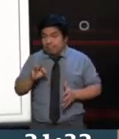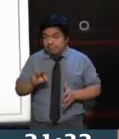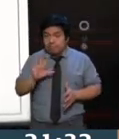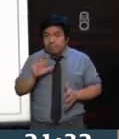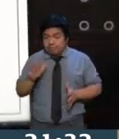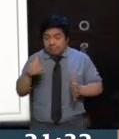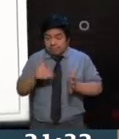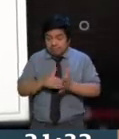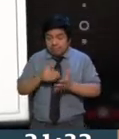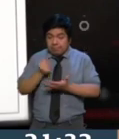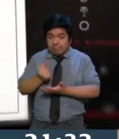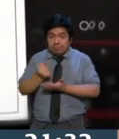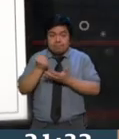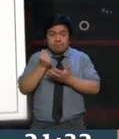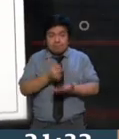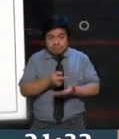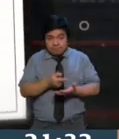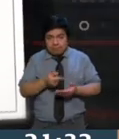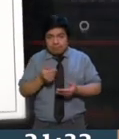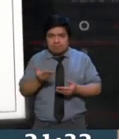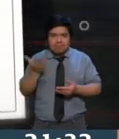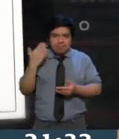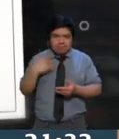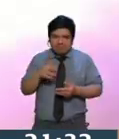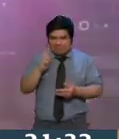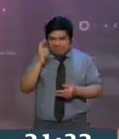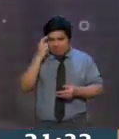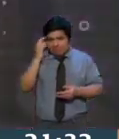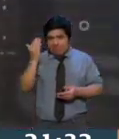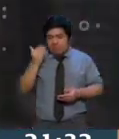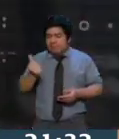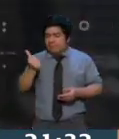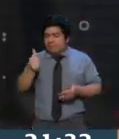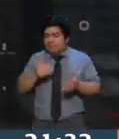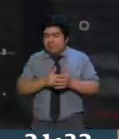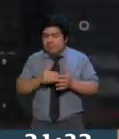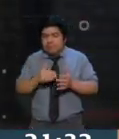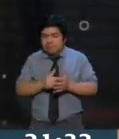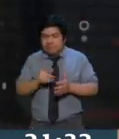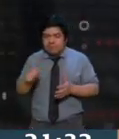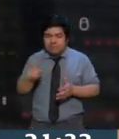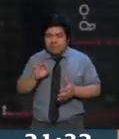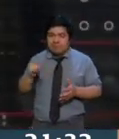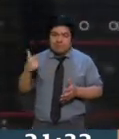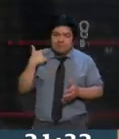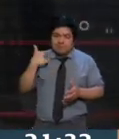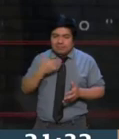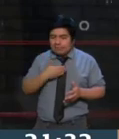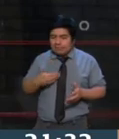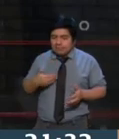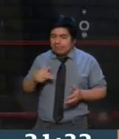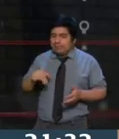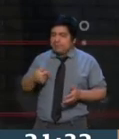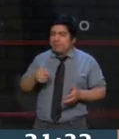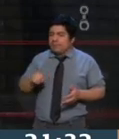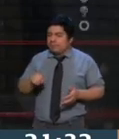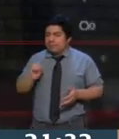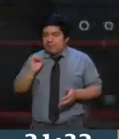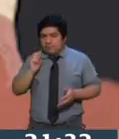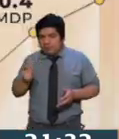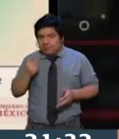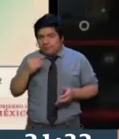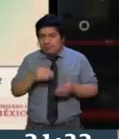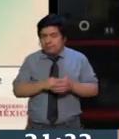854.645.000 pesos, muy por encima de los 6 millones de pesos que destinó la administración de Enrique Peña Nieto en